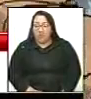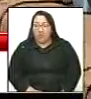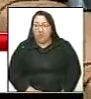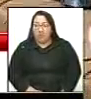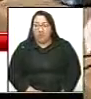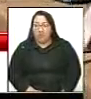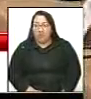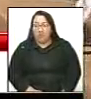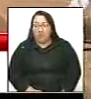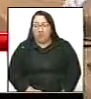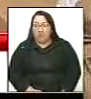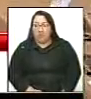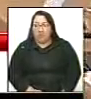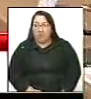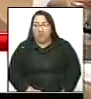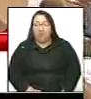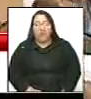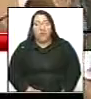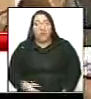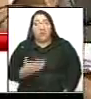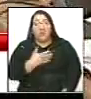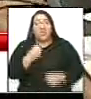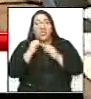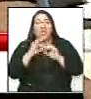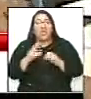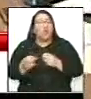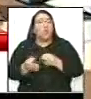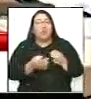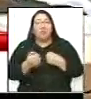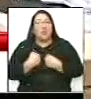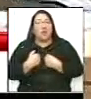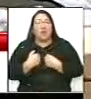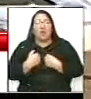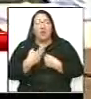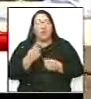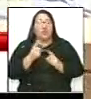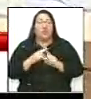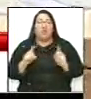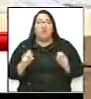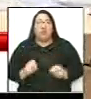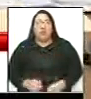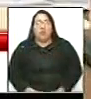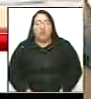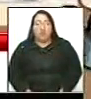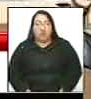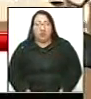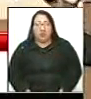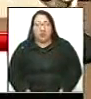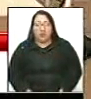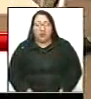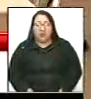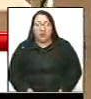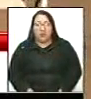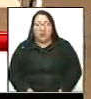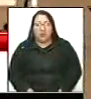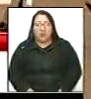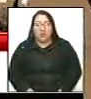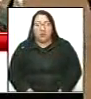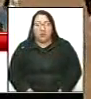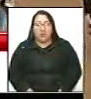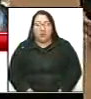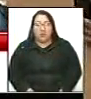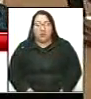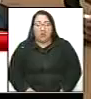Gente, a ver, concluya, Secretaría Técnica no ha explicado, presidente, porque esto se distorsiona. Secretaría Técnica